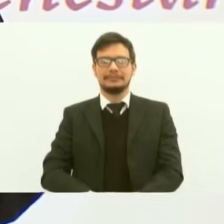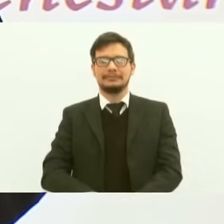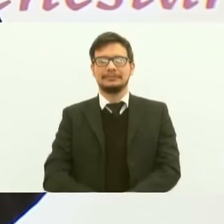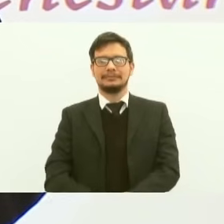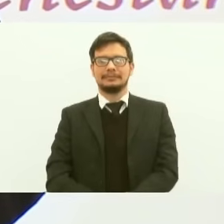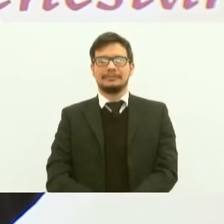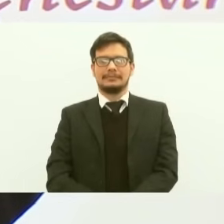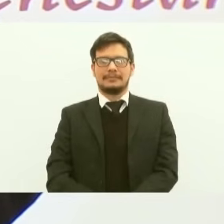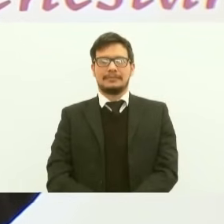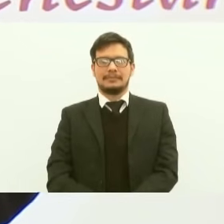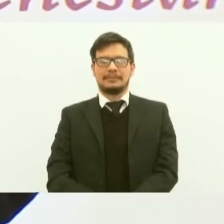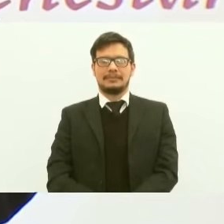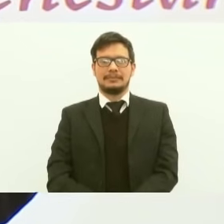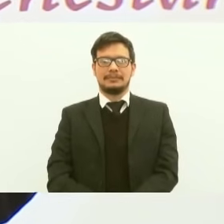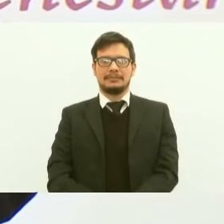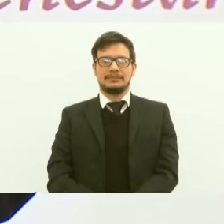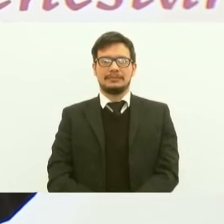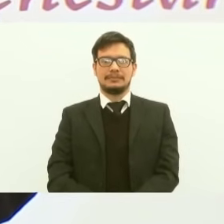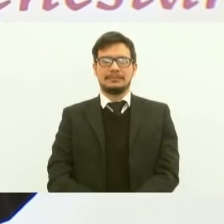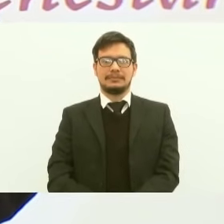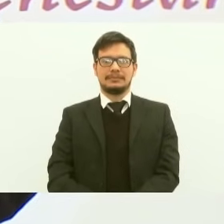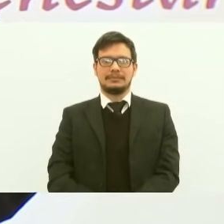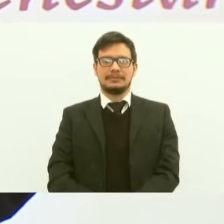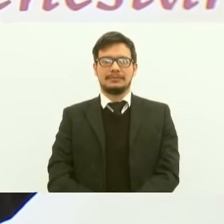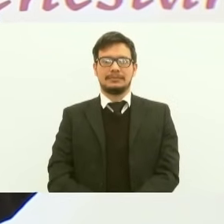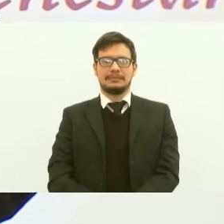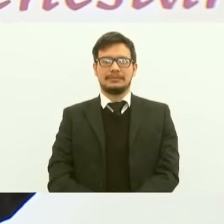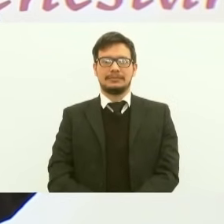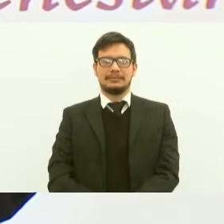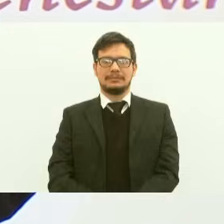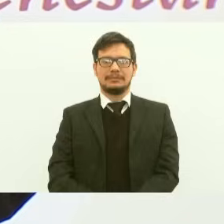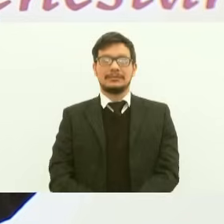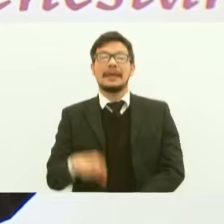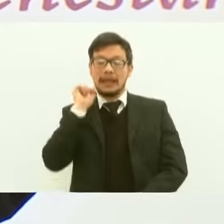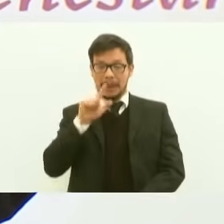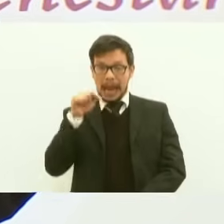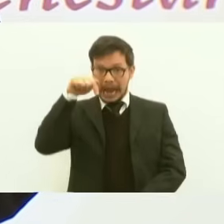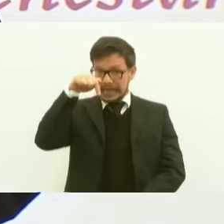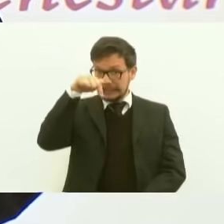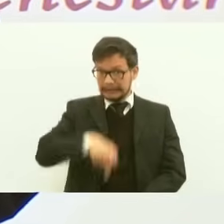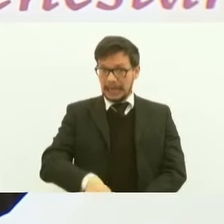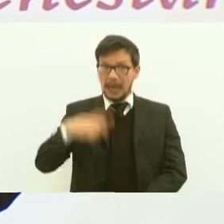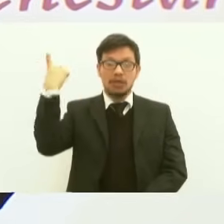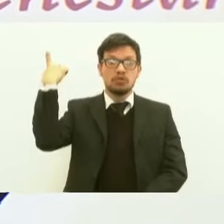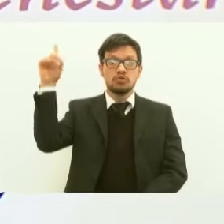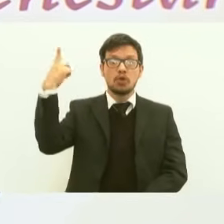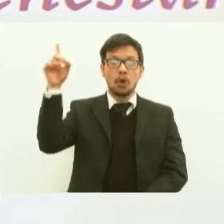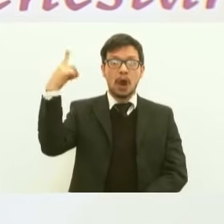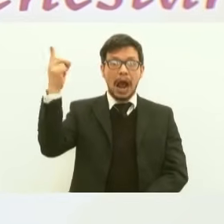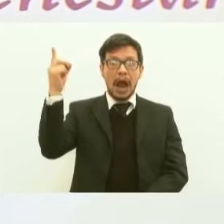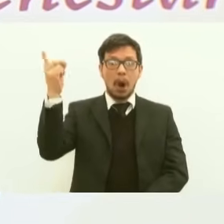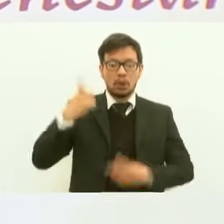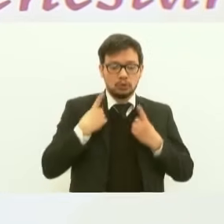También aquí en Durango se otorgan 8,000